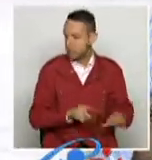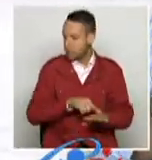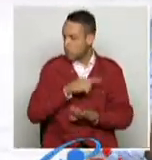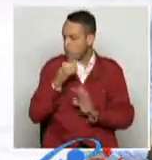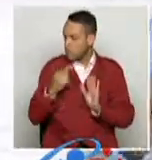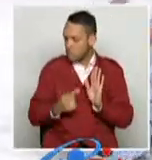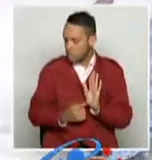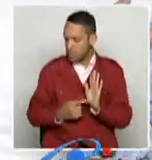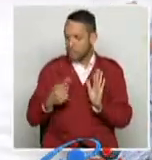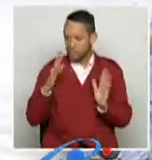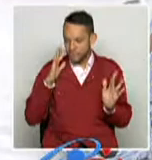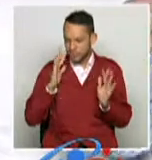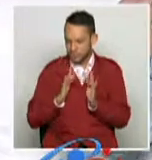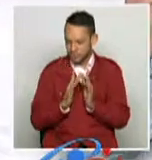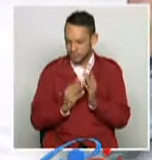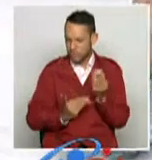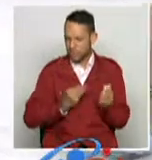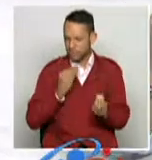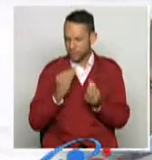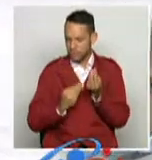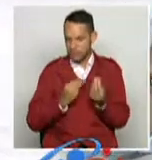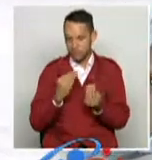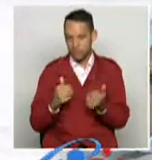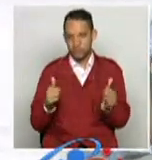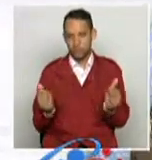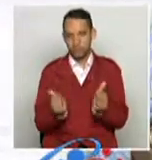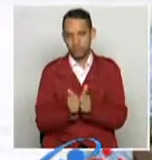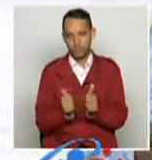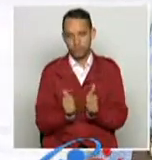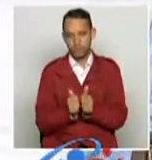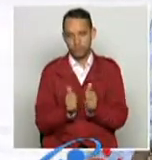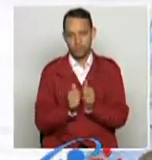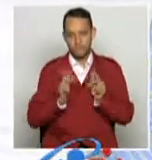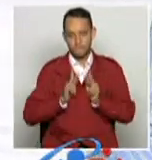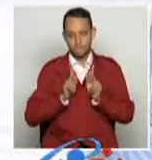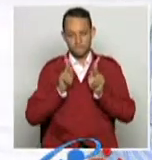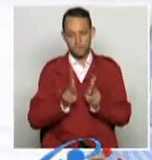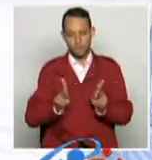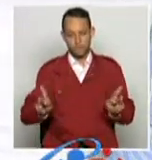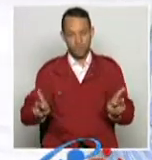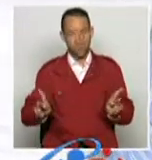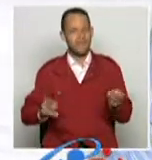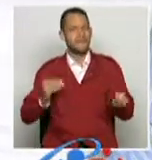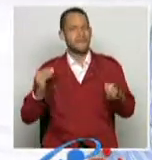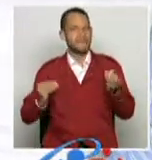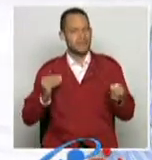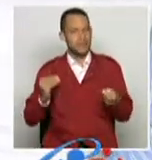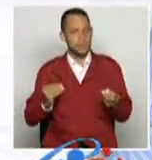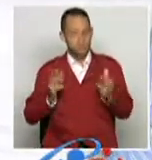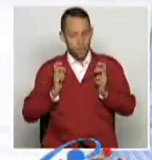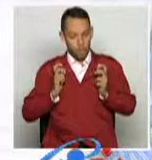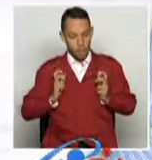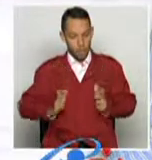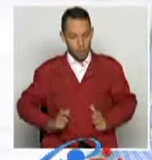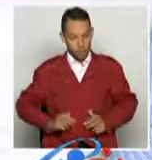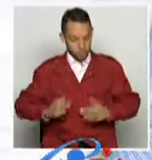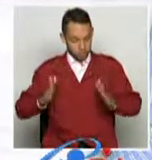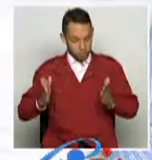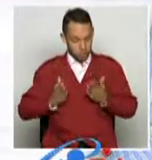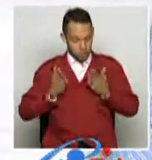esto concatenado porque el ser humano no es solamente el cuerpo